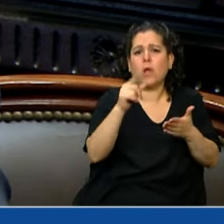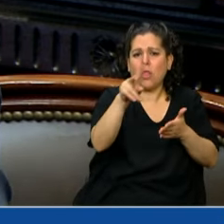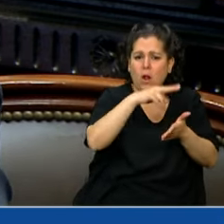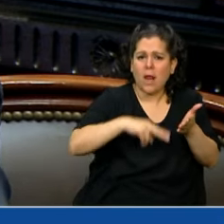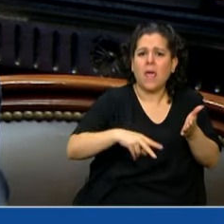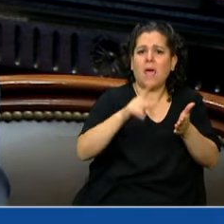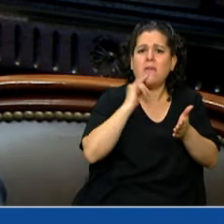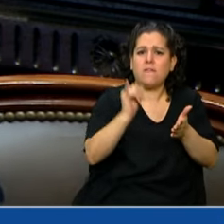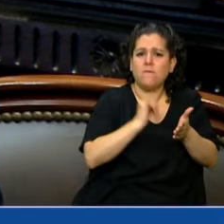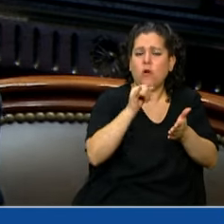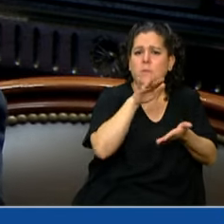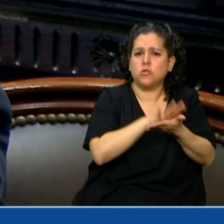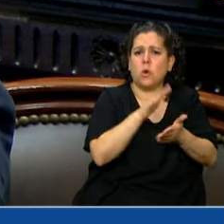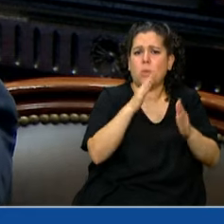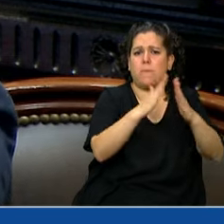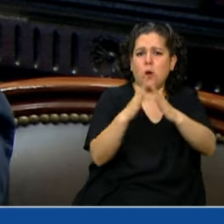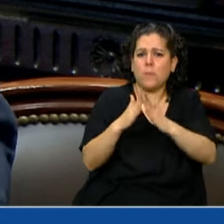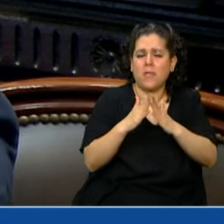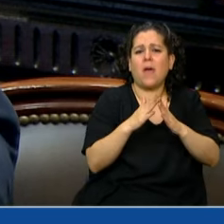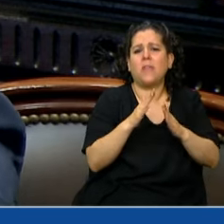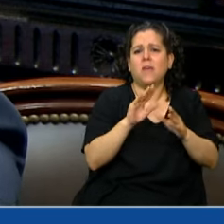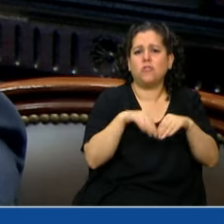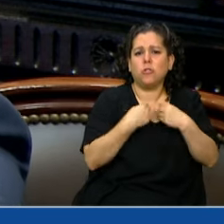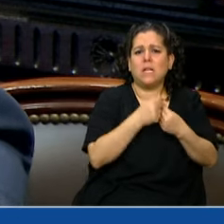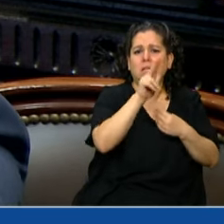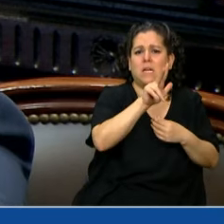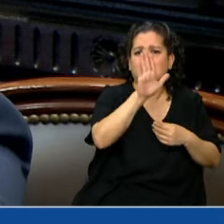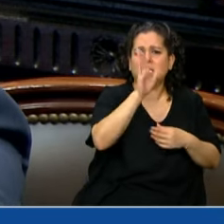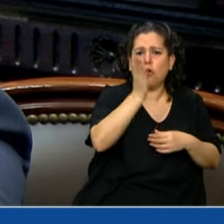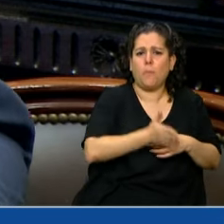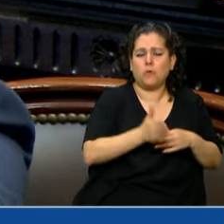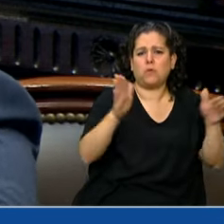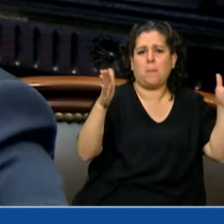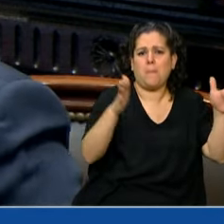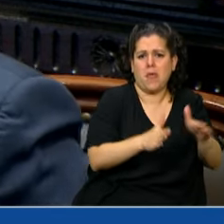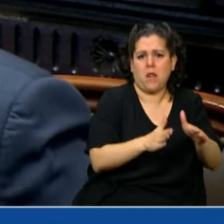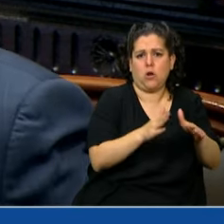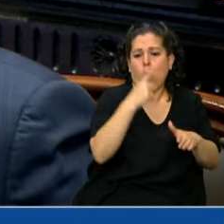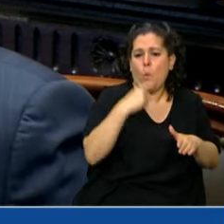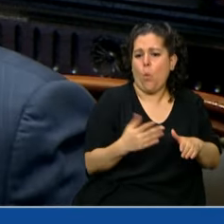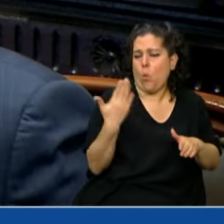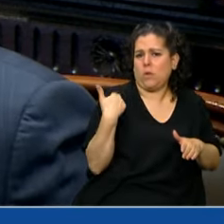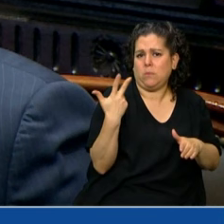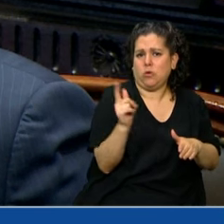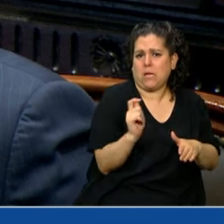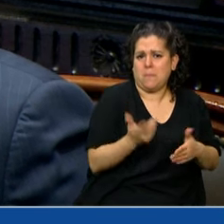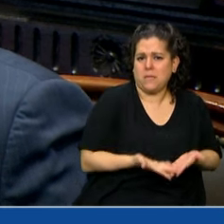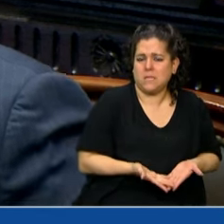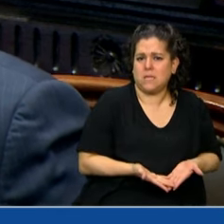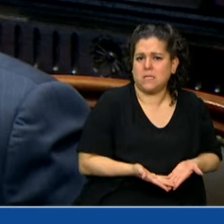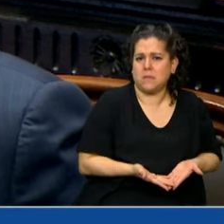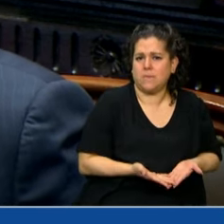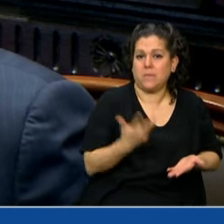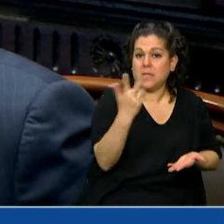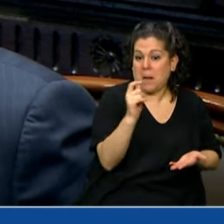Buenos Aires sobre las propiedades marca un 35 por de caída solo en el último trimestre relevado